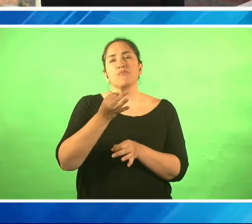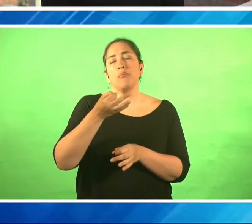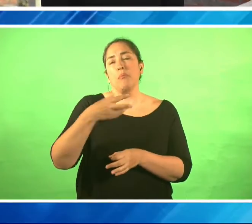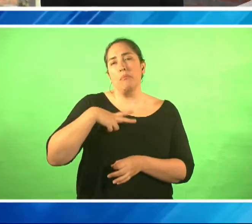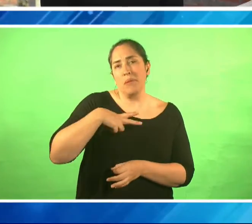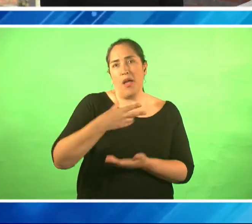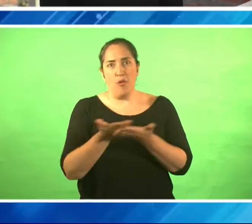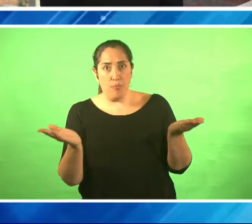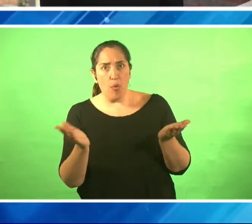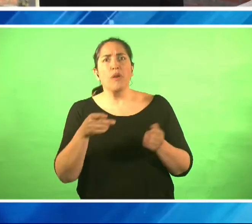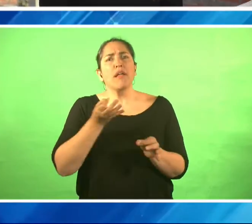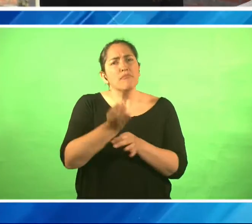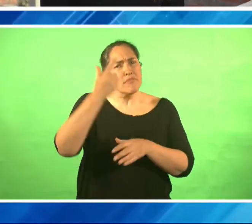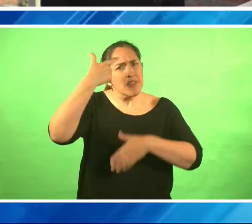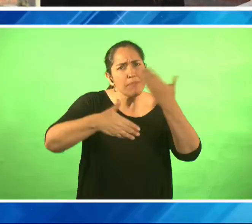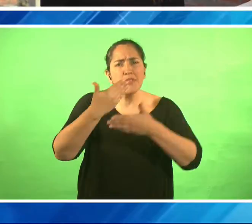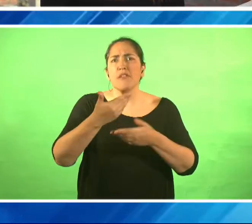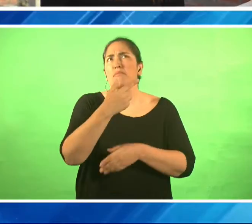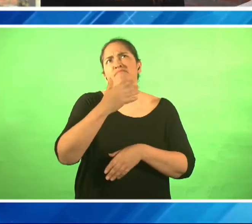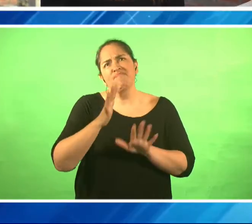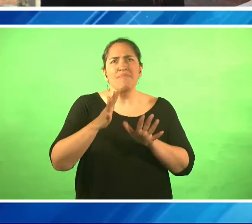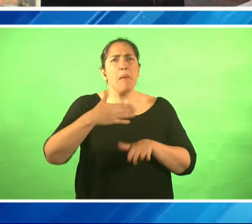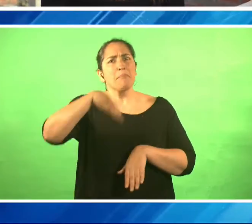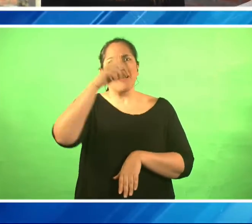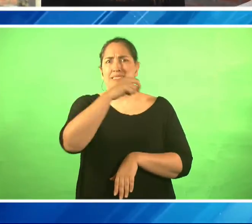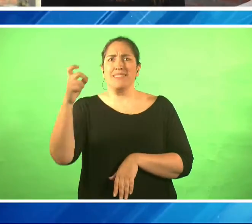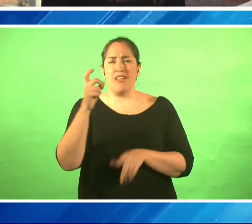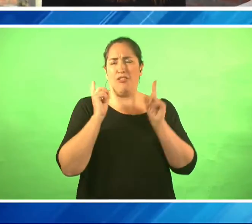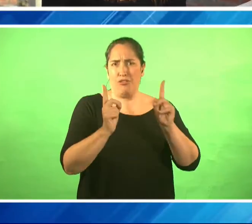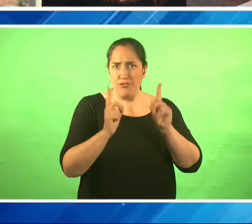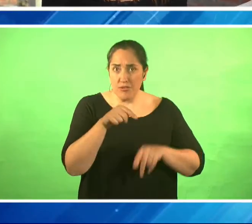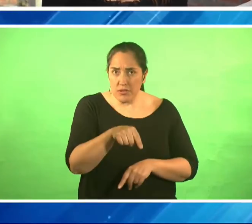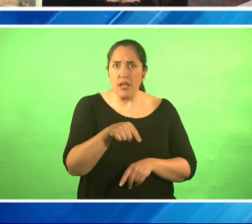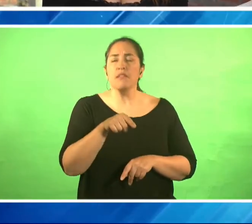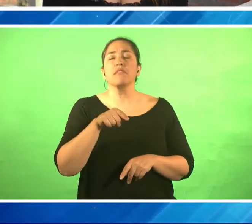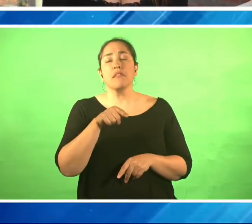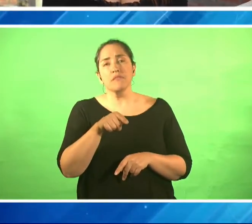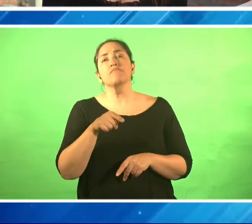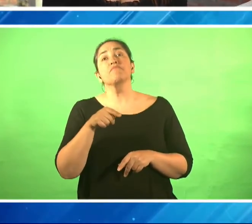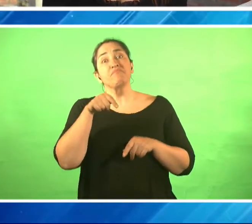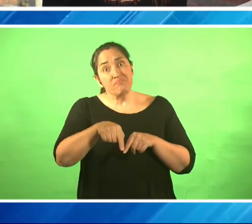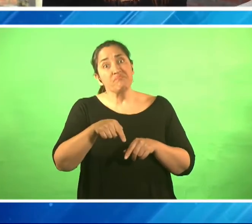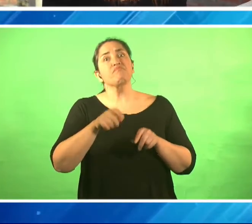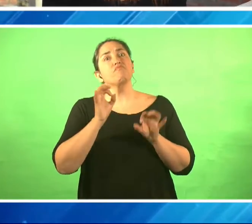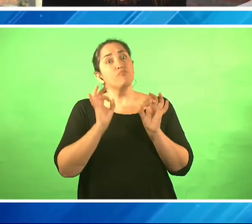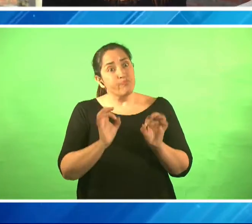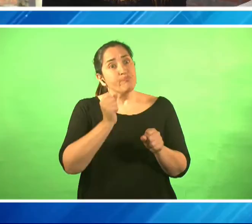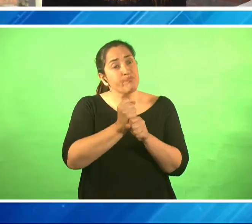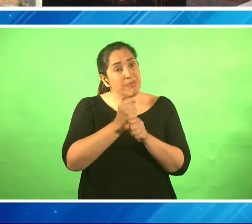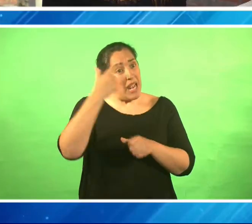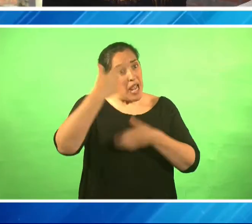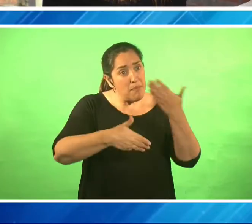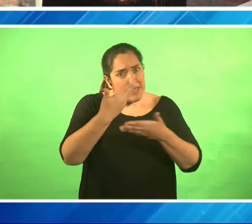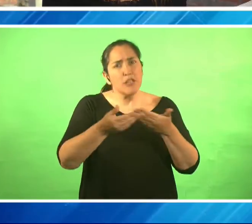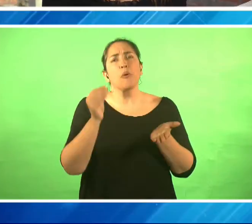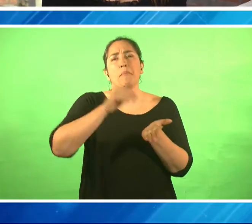100 docentes que participaron de nuestros programas y a partir de ahí se desprendieron otro tipo de acciones